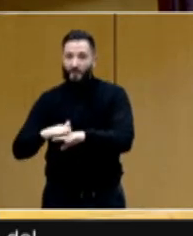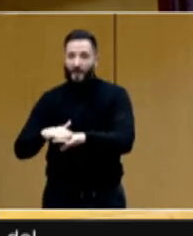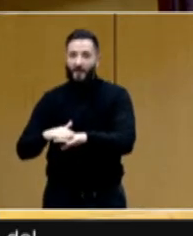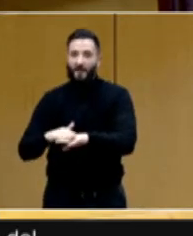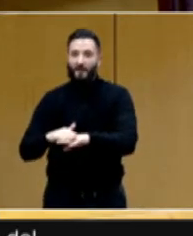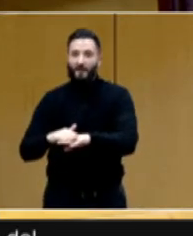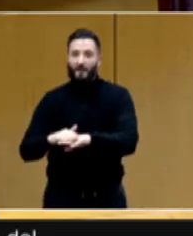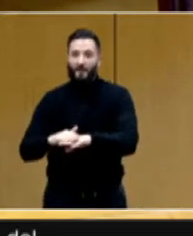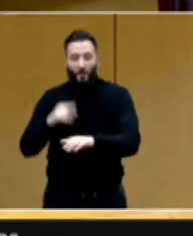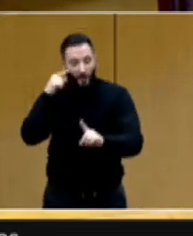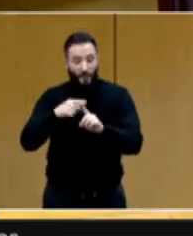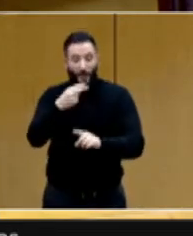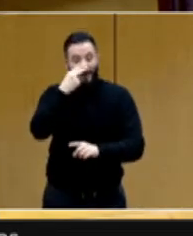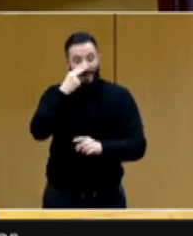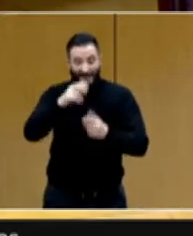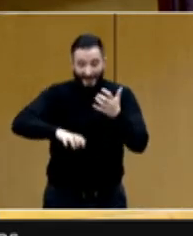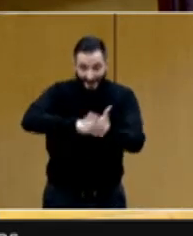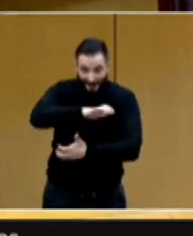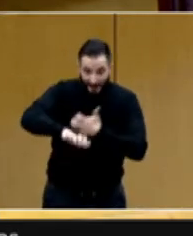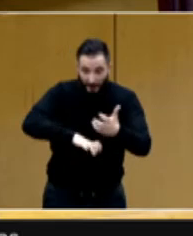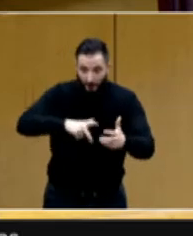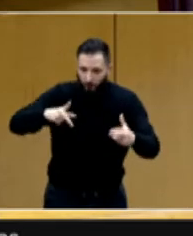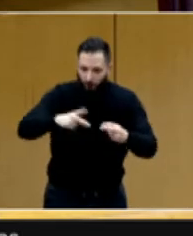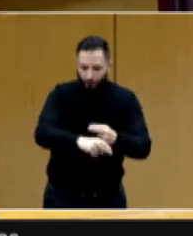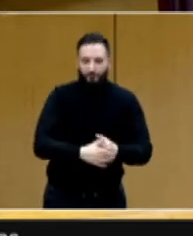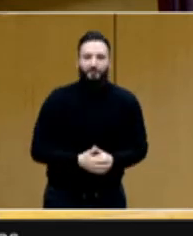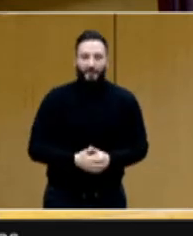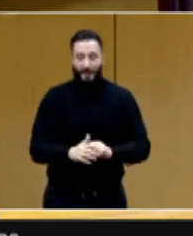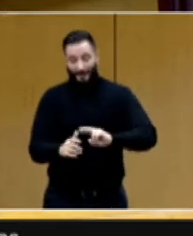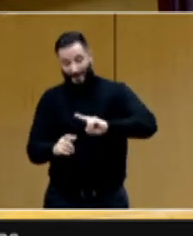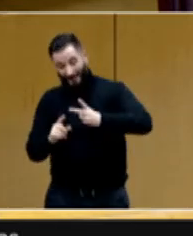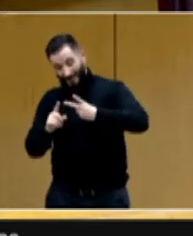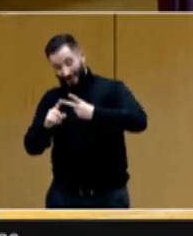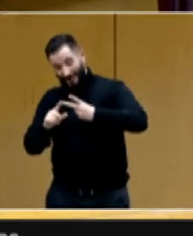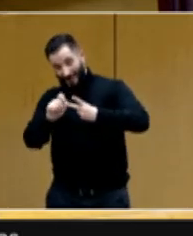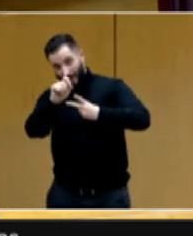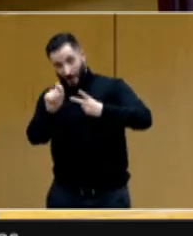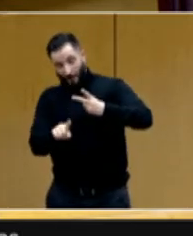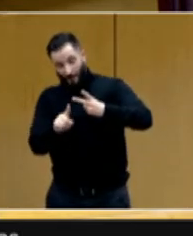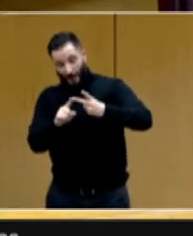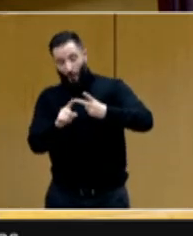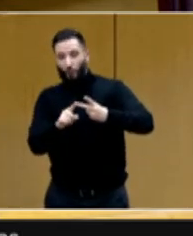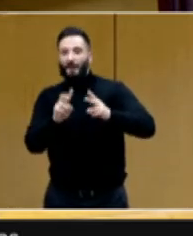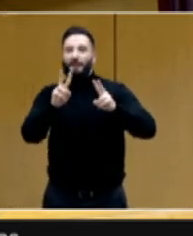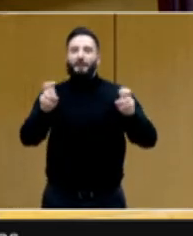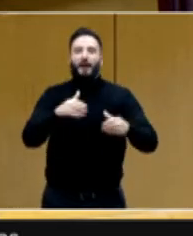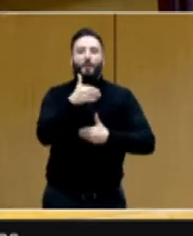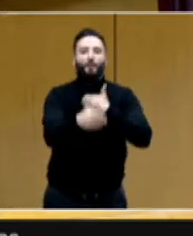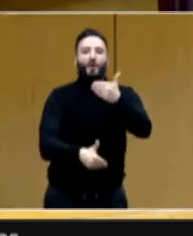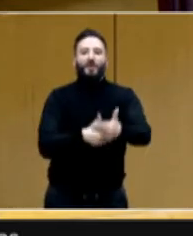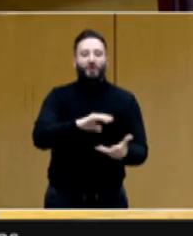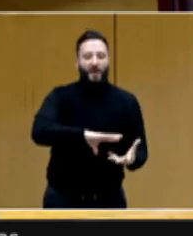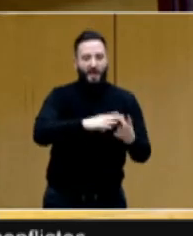intereses otra de las preguntas tenía que ver con el proceso de elaboración nosotros